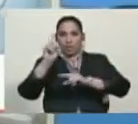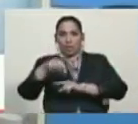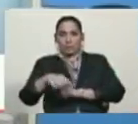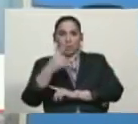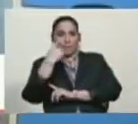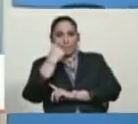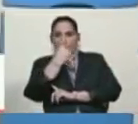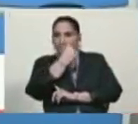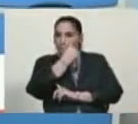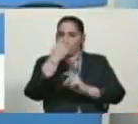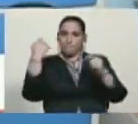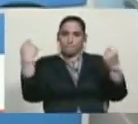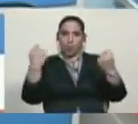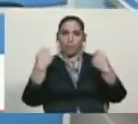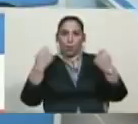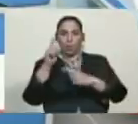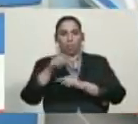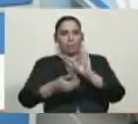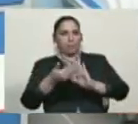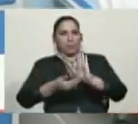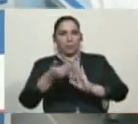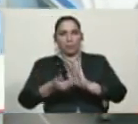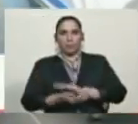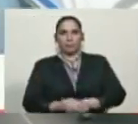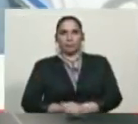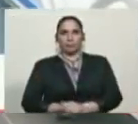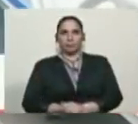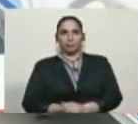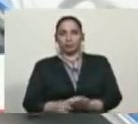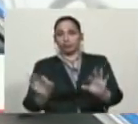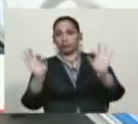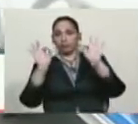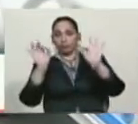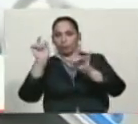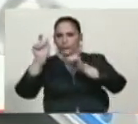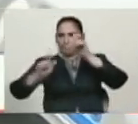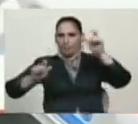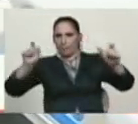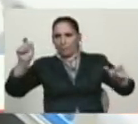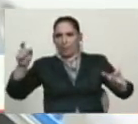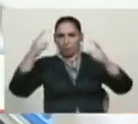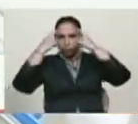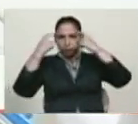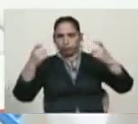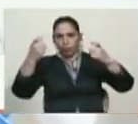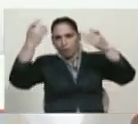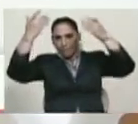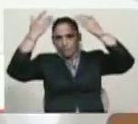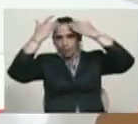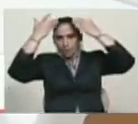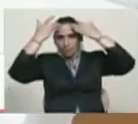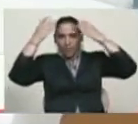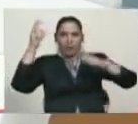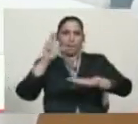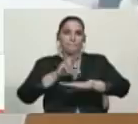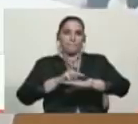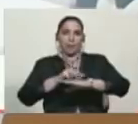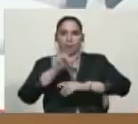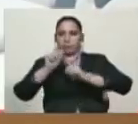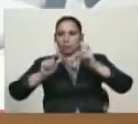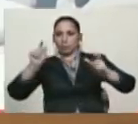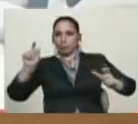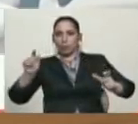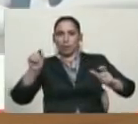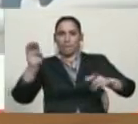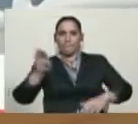y lo más importante los especialistas las enfermeras los médicos el personal de